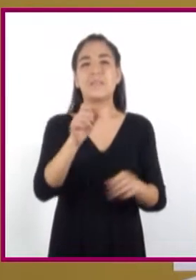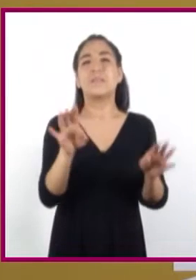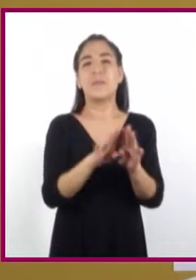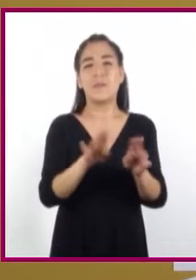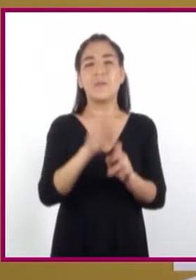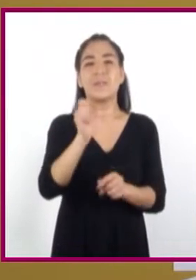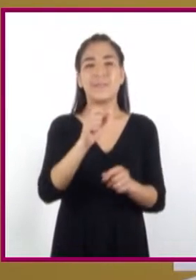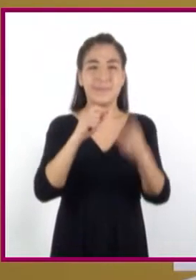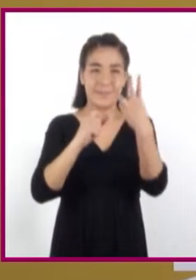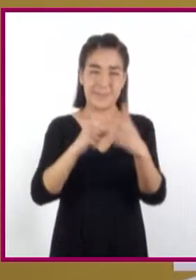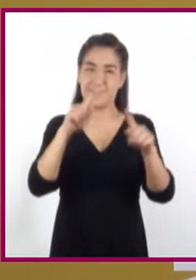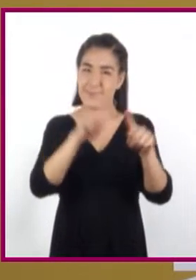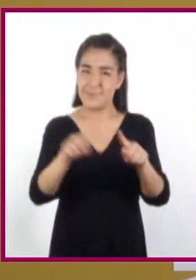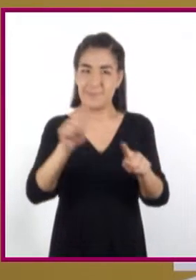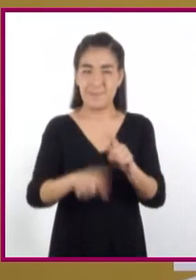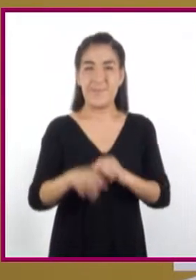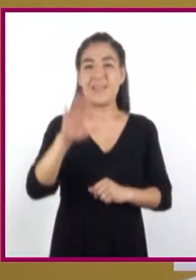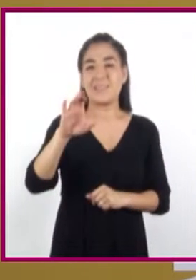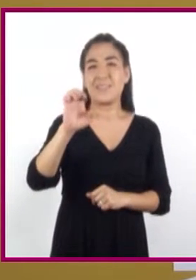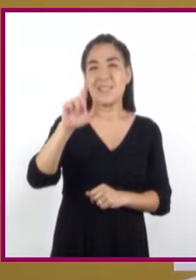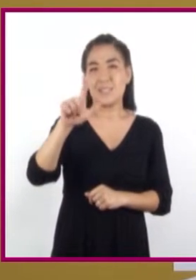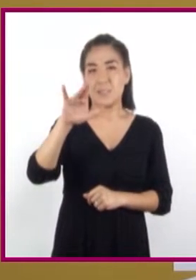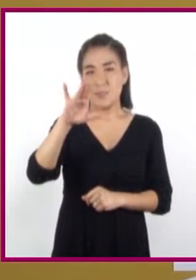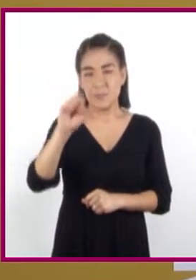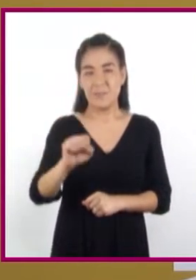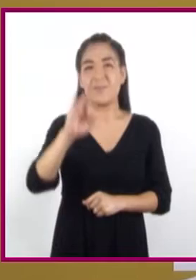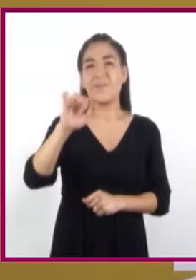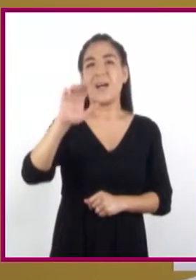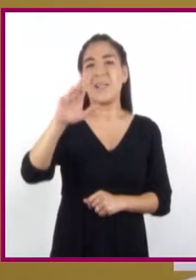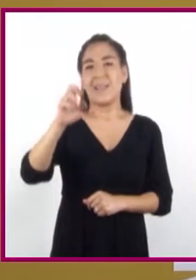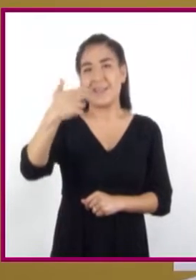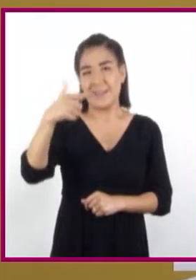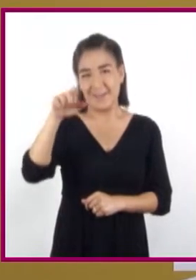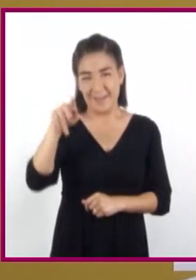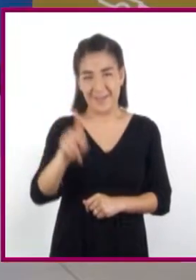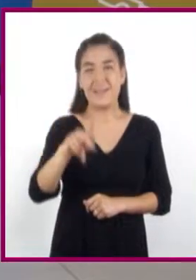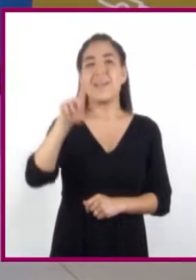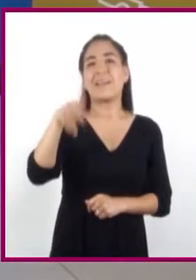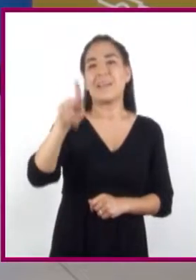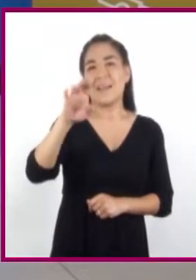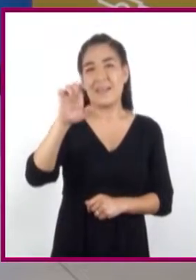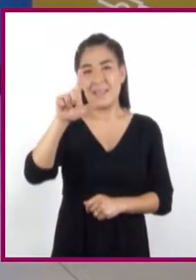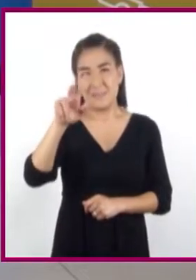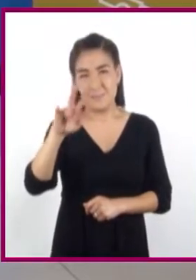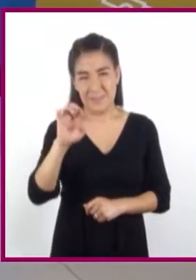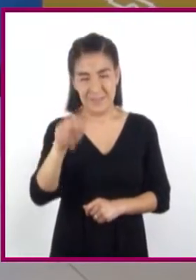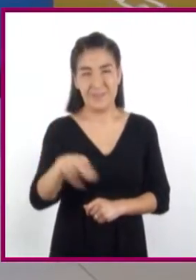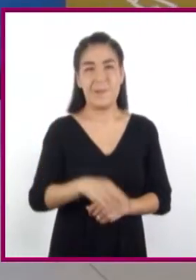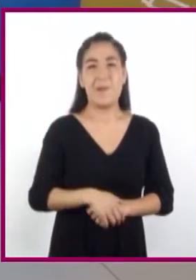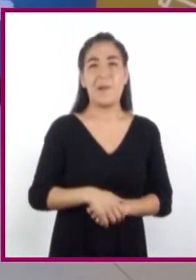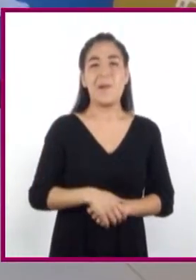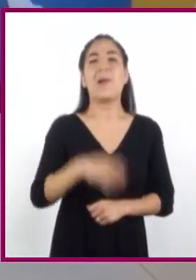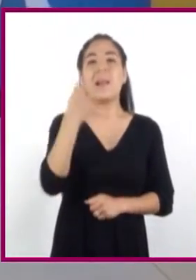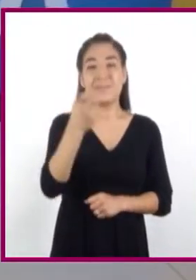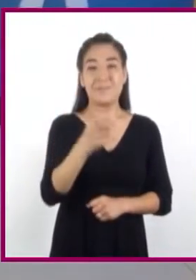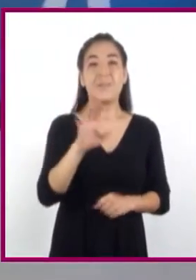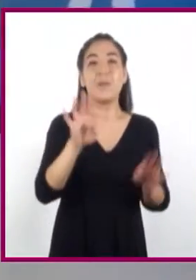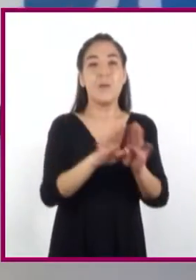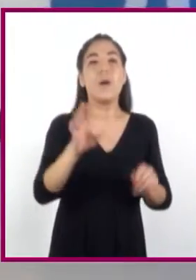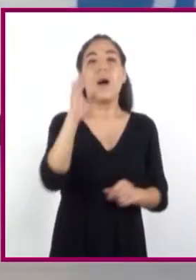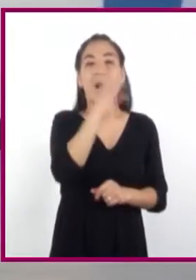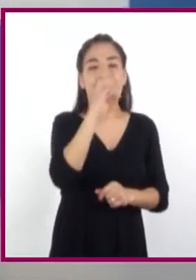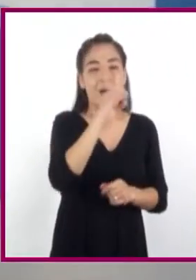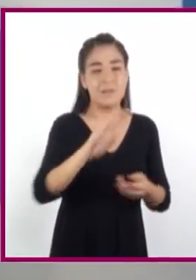tres escalas diferentes: Celsius, Fahrenheit o Kelvin. El calor es el que se transfiere